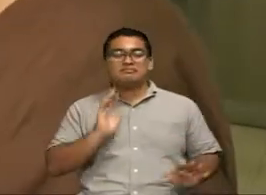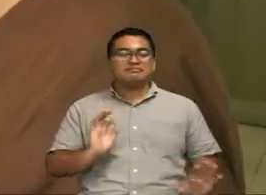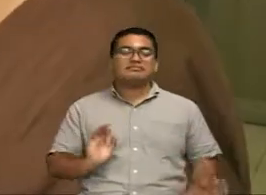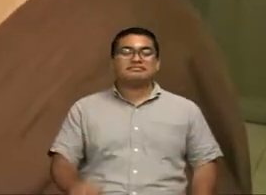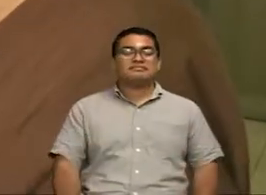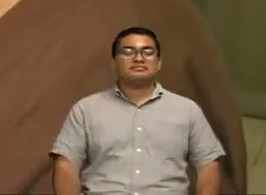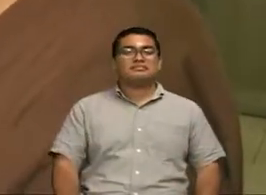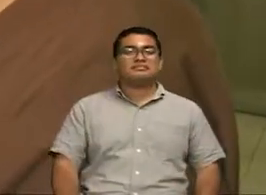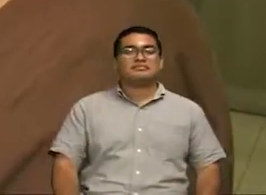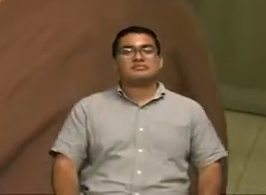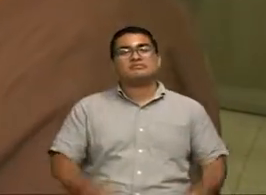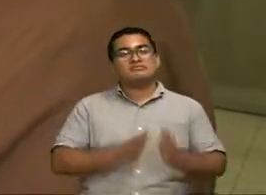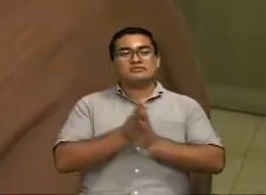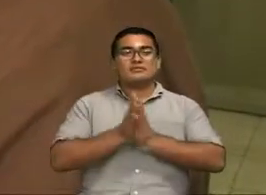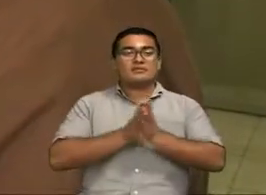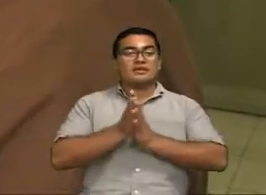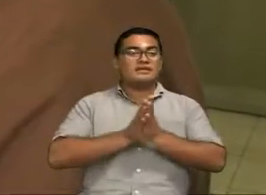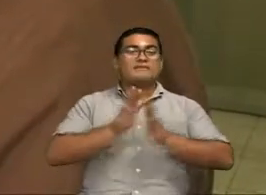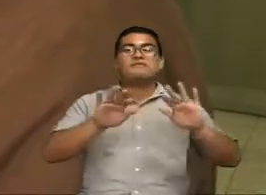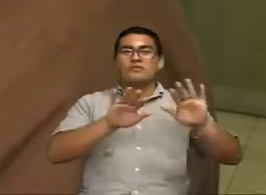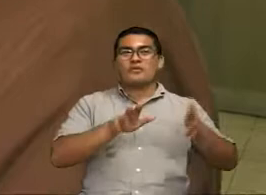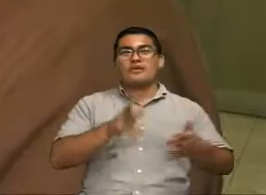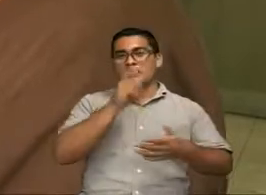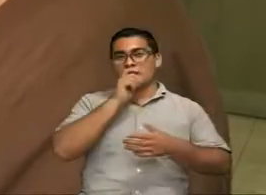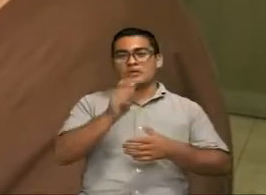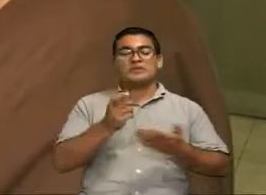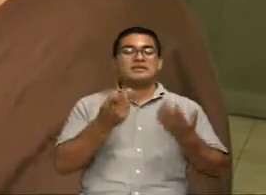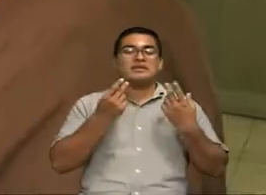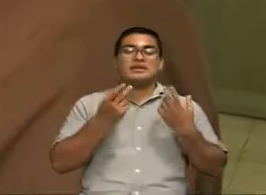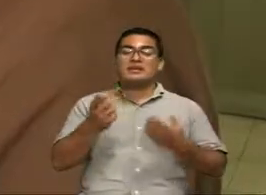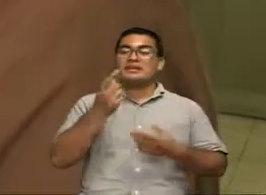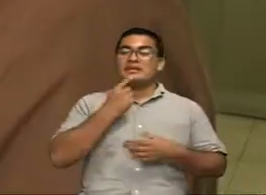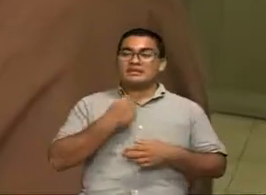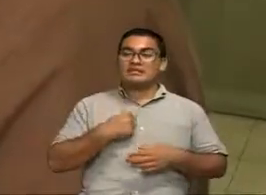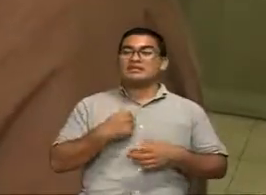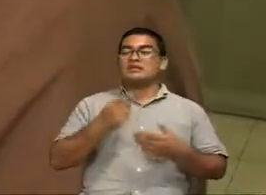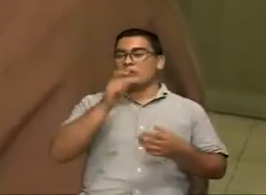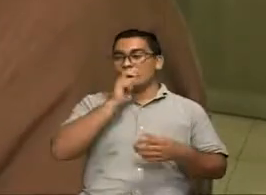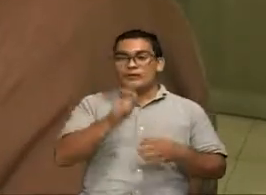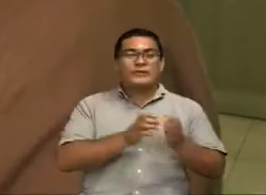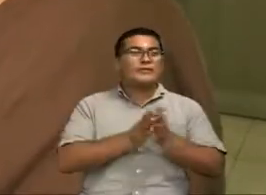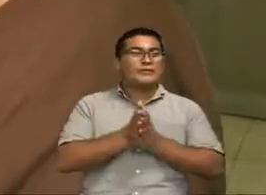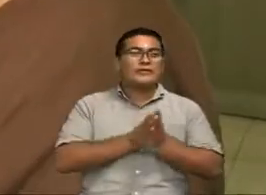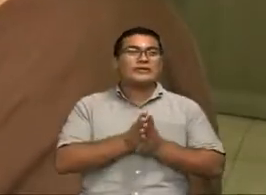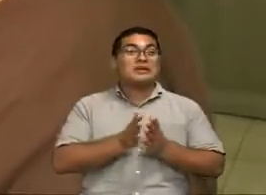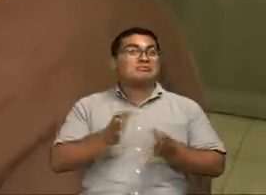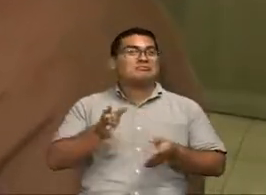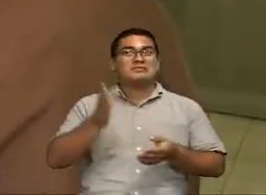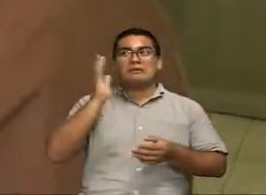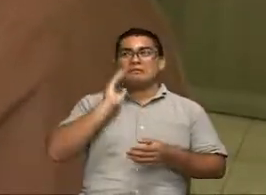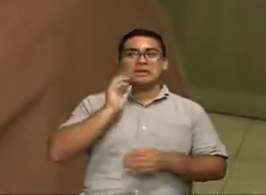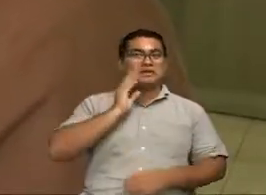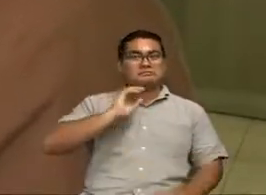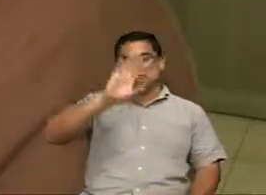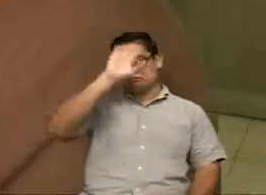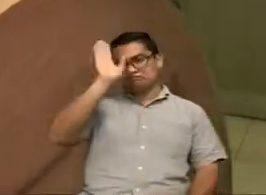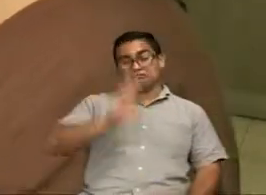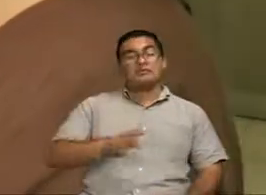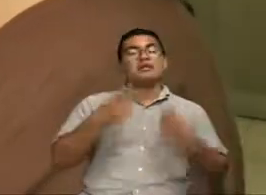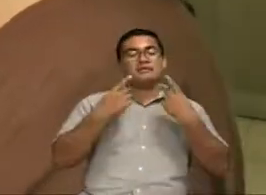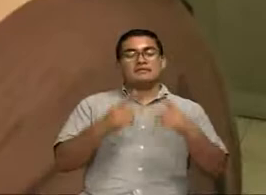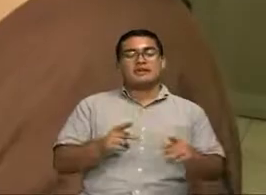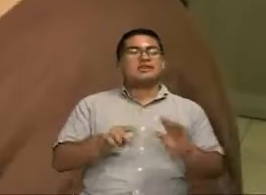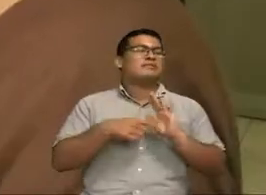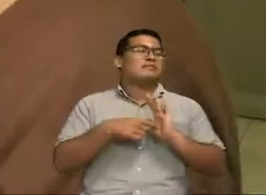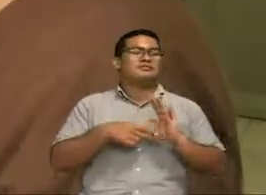sido muy satisfactoria por parte de ellas y nos han dicho que les gustó, que nunca habían experimentado. Pero las pacientes,